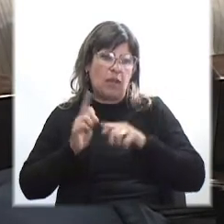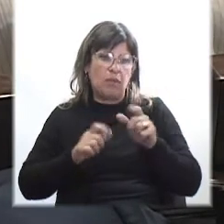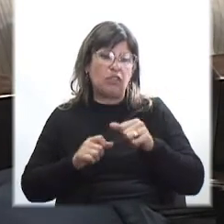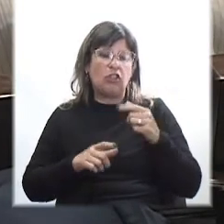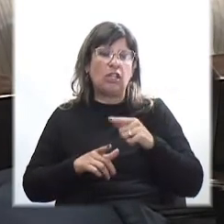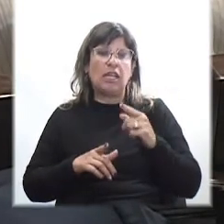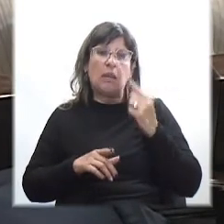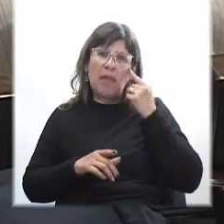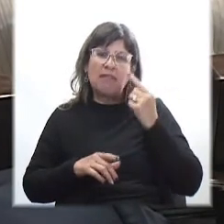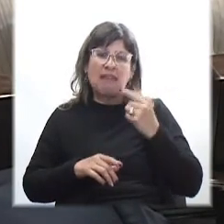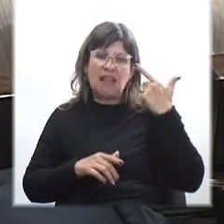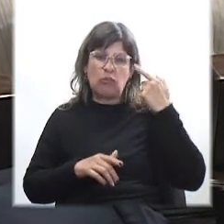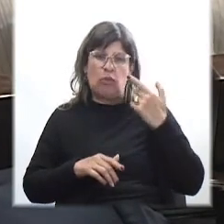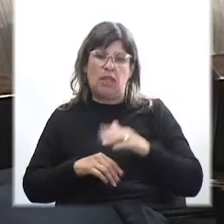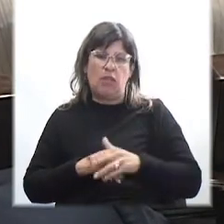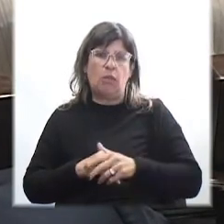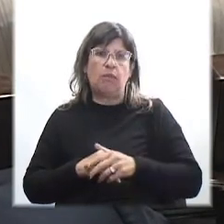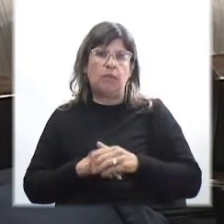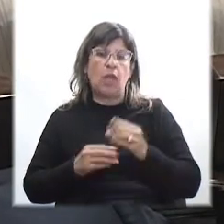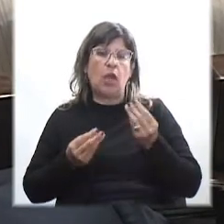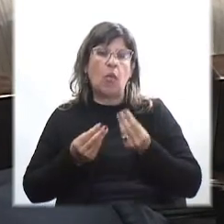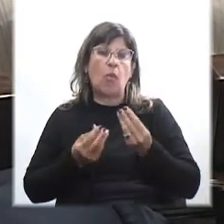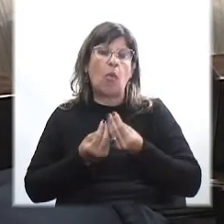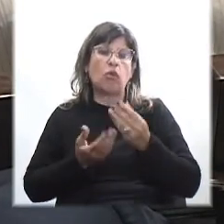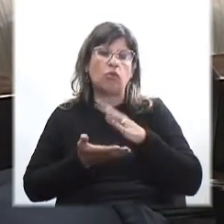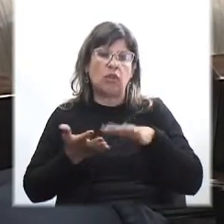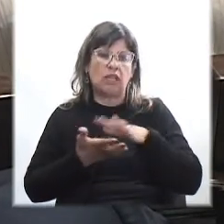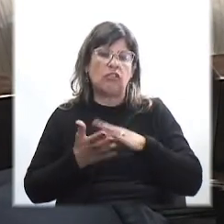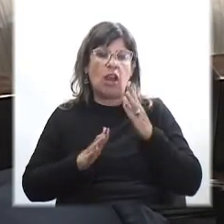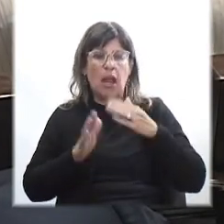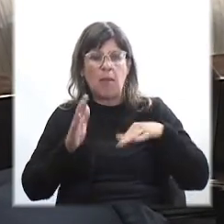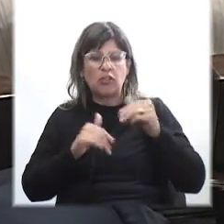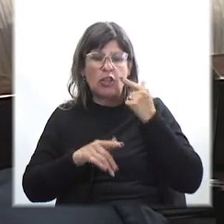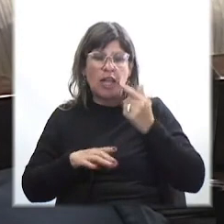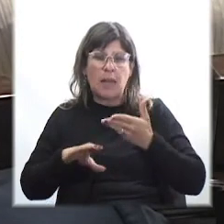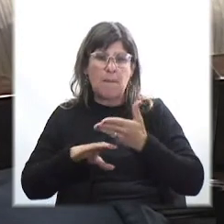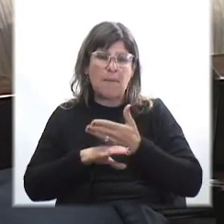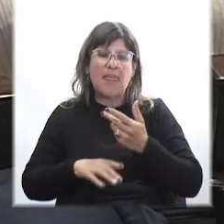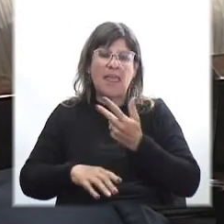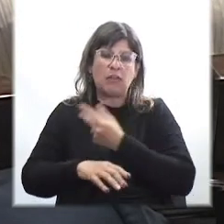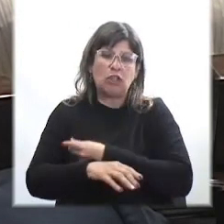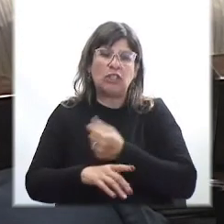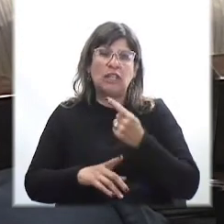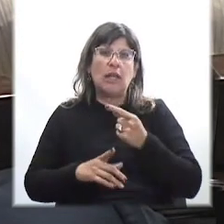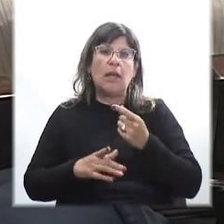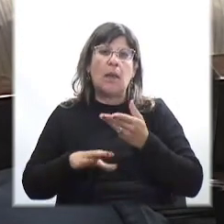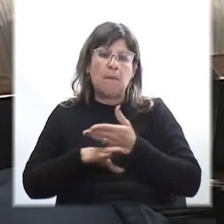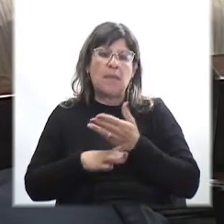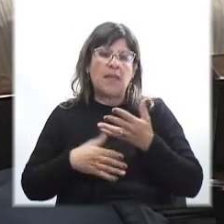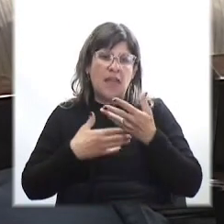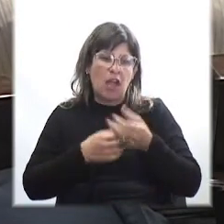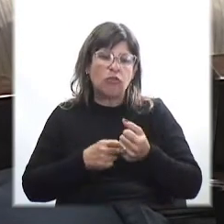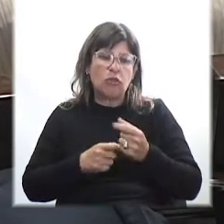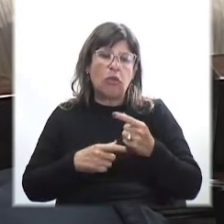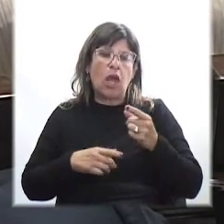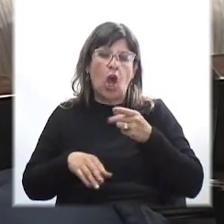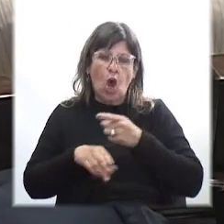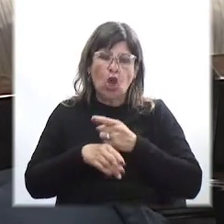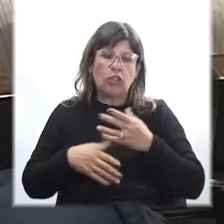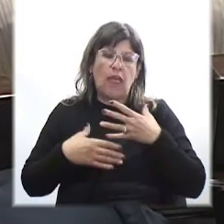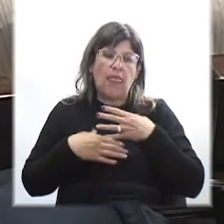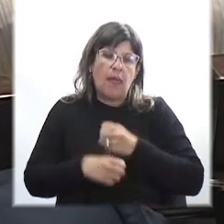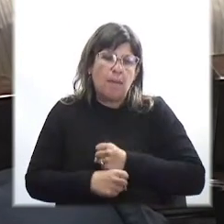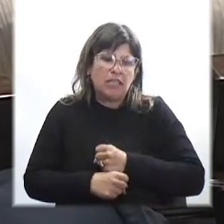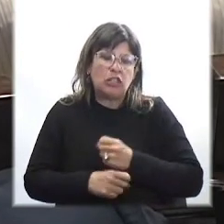piensan en el suicidio. En muchos casos, quizá la mayoría, quien pide la eutanasia en realidad está pidiendo ayuda contra su depresión, a